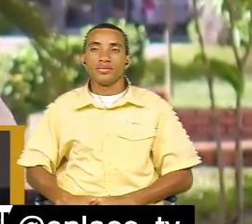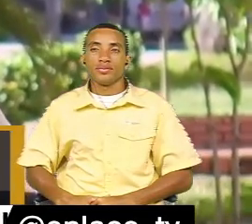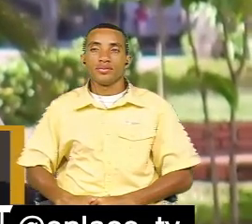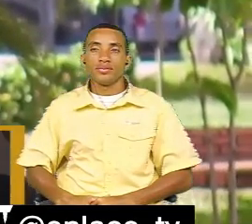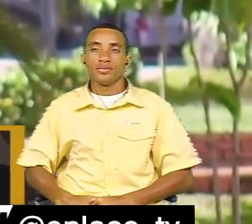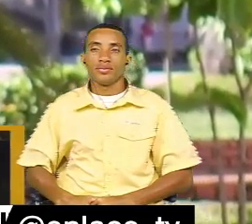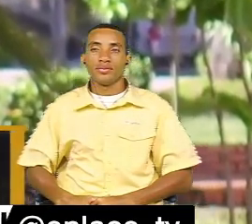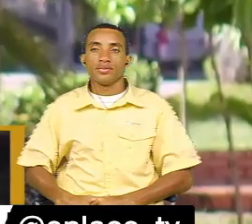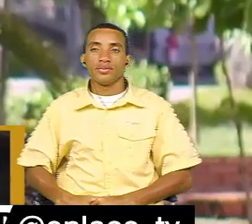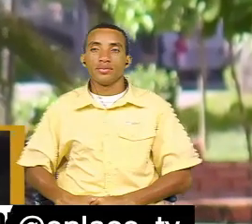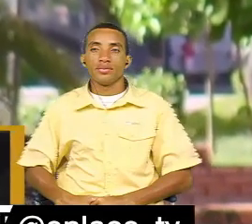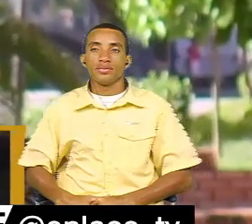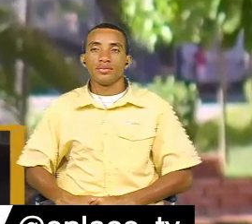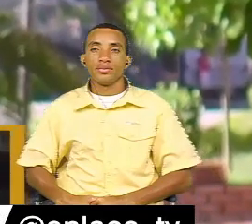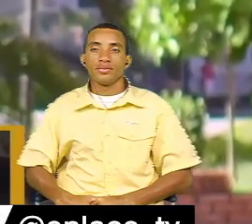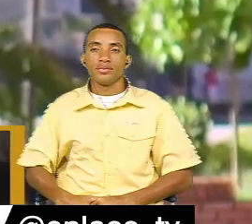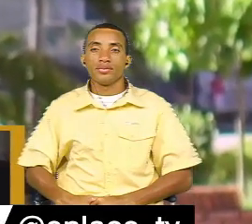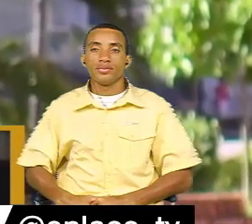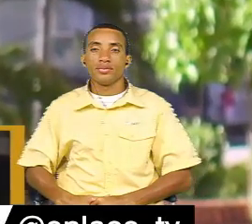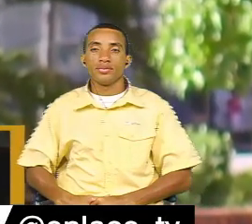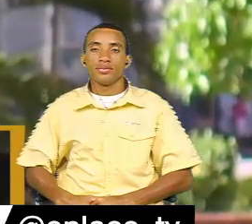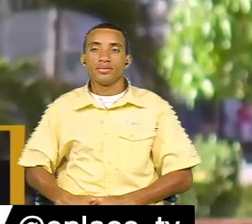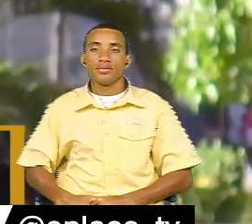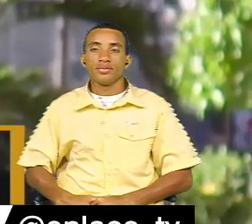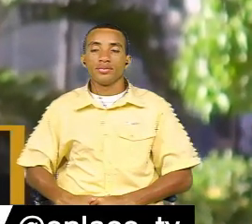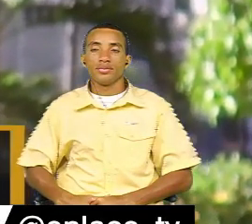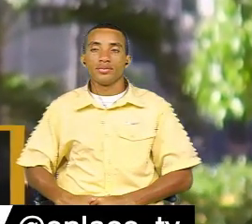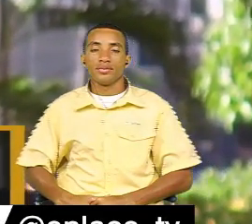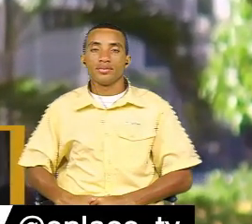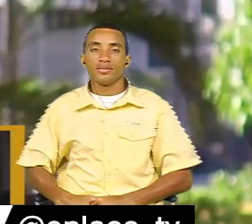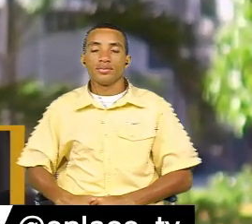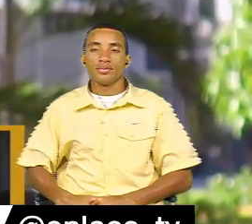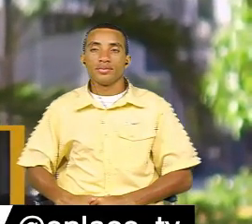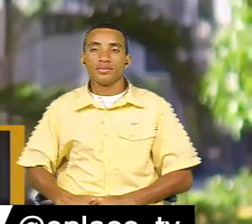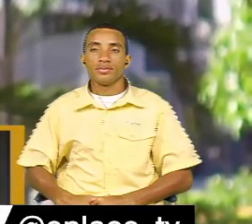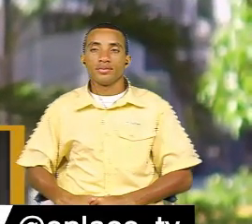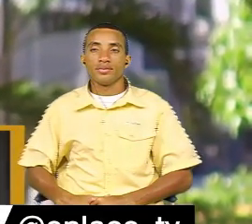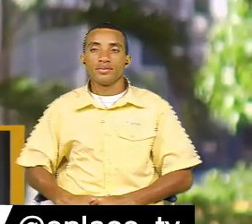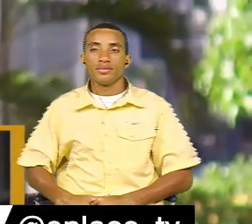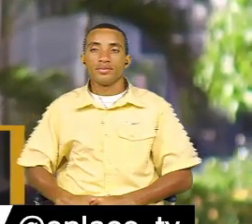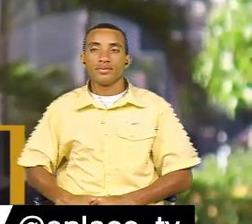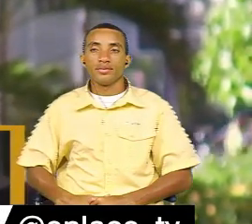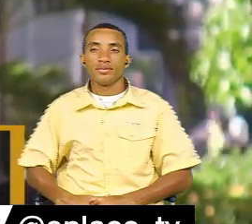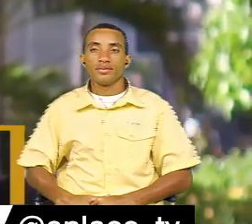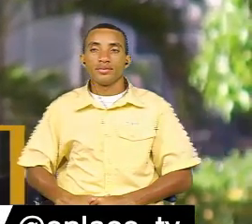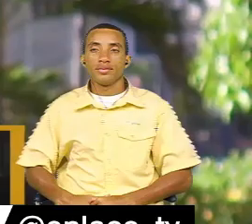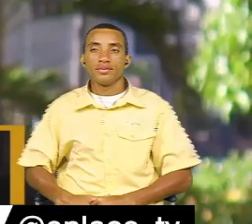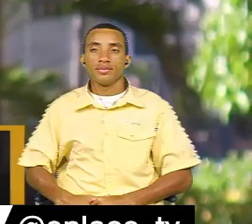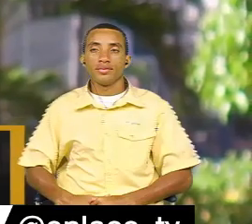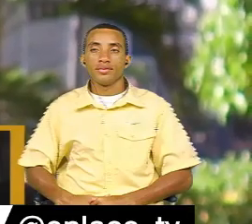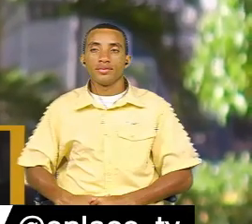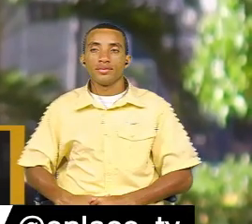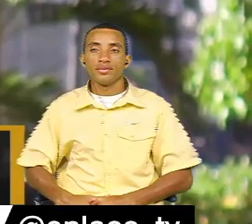Tiene los ojos indios, como me gustan a mí. Tiene los